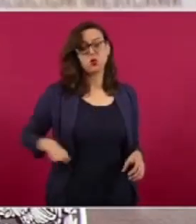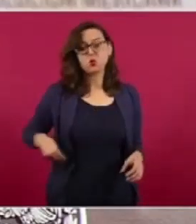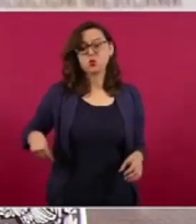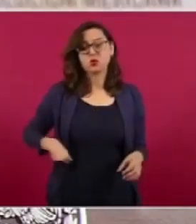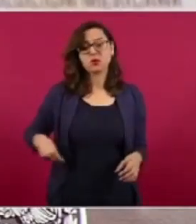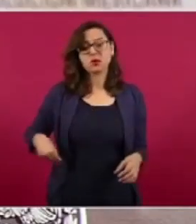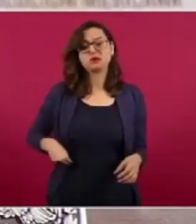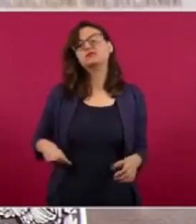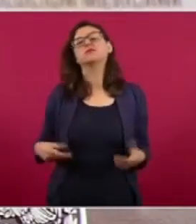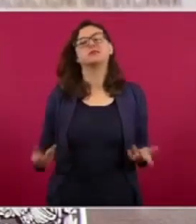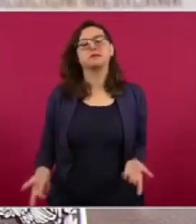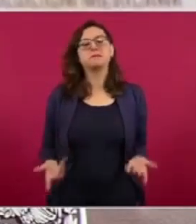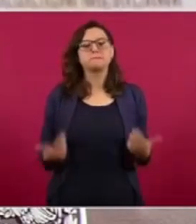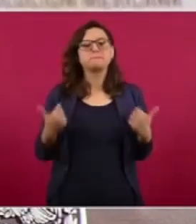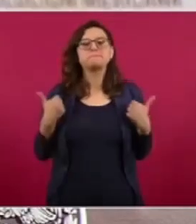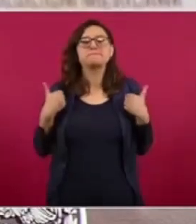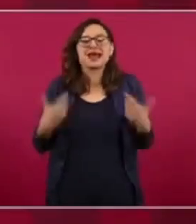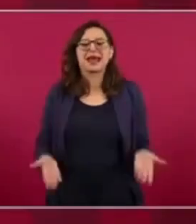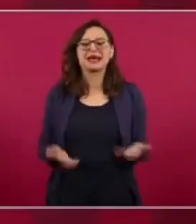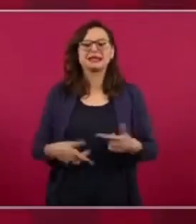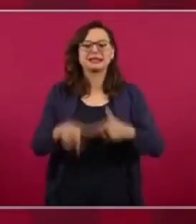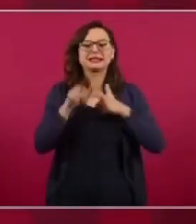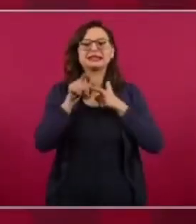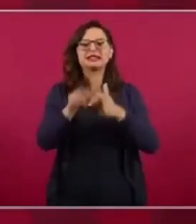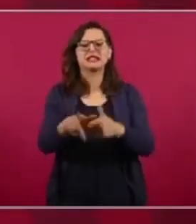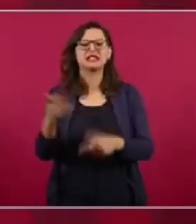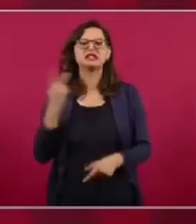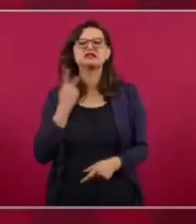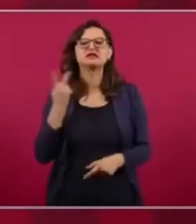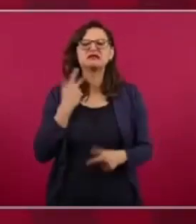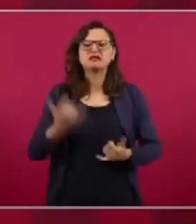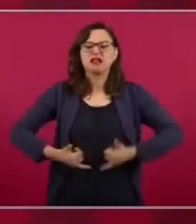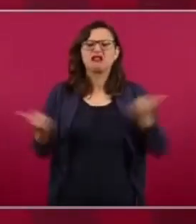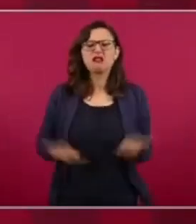por sostener una política de cerrazón